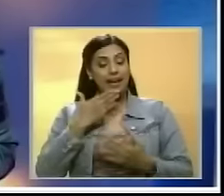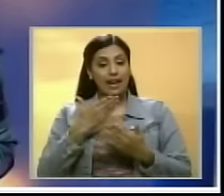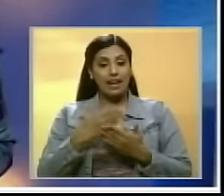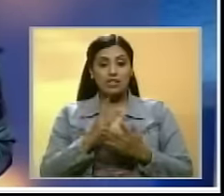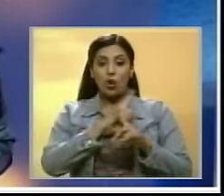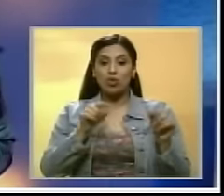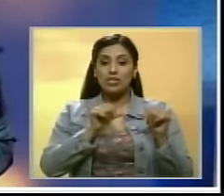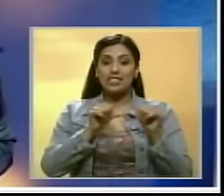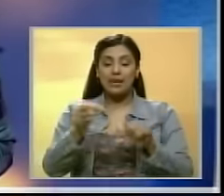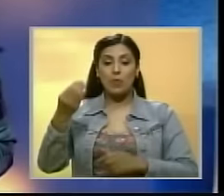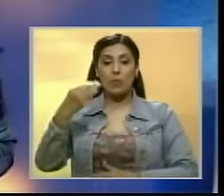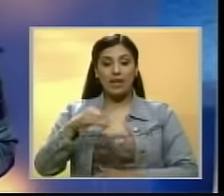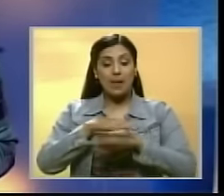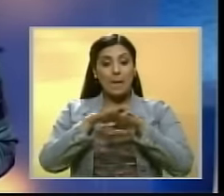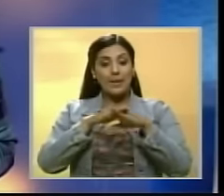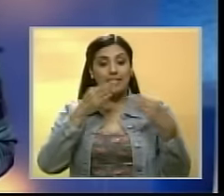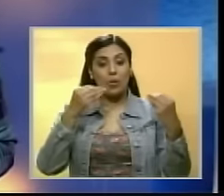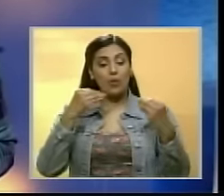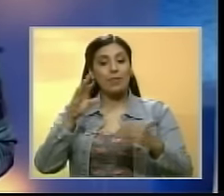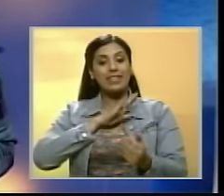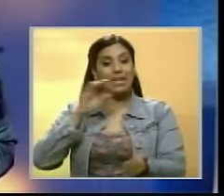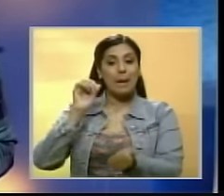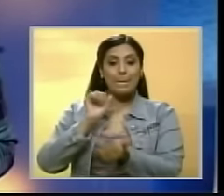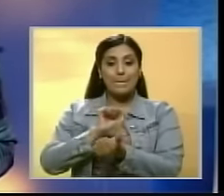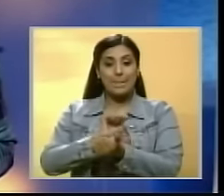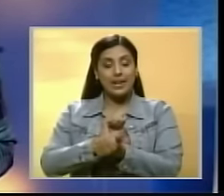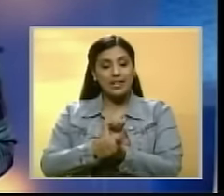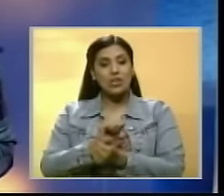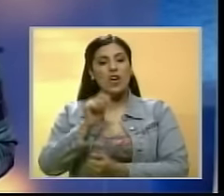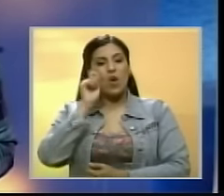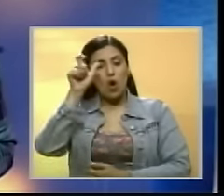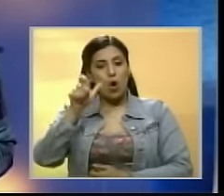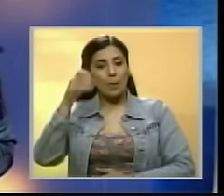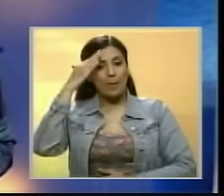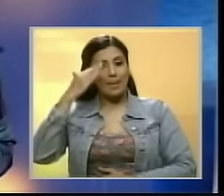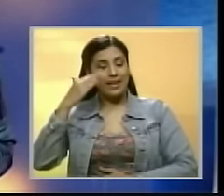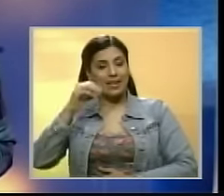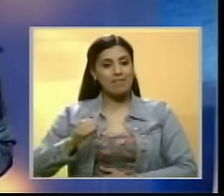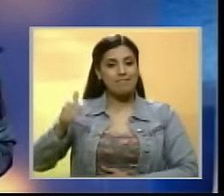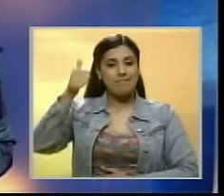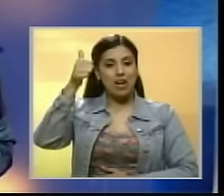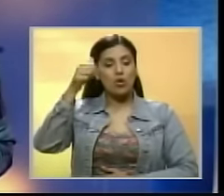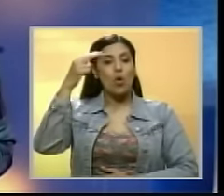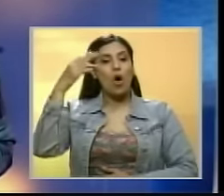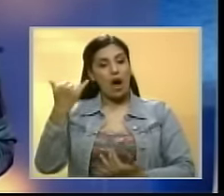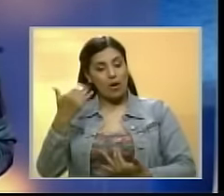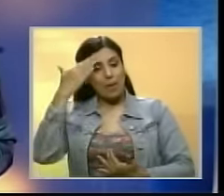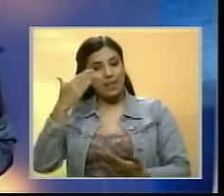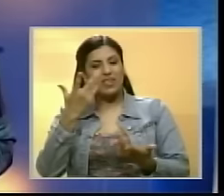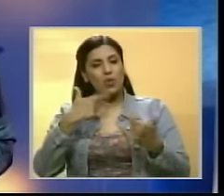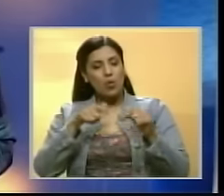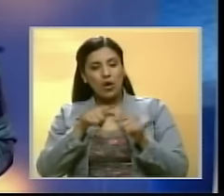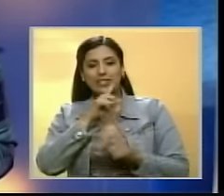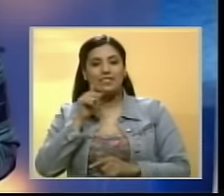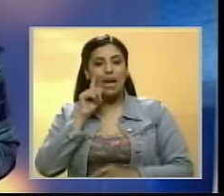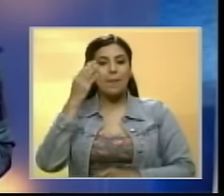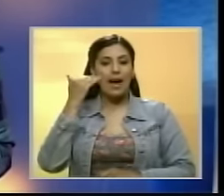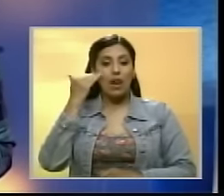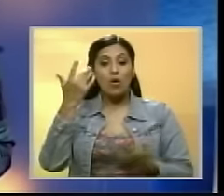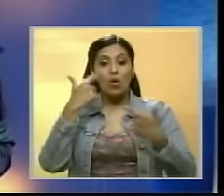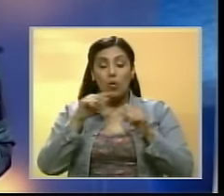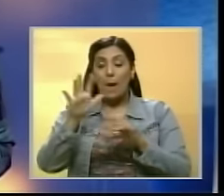Joan continuamos con más el Ministerio Público logró privativa de libertad para el sargento mayor de la guardia nacional bolivariana Carlos Eduardo Moreno liset